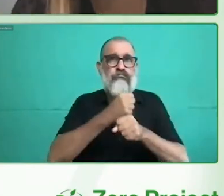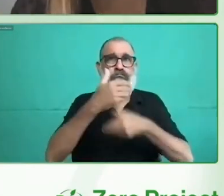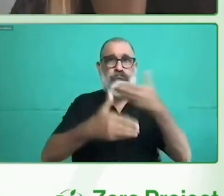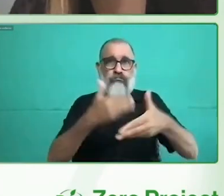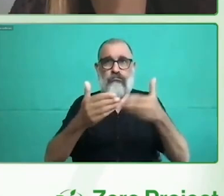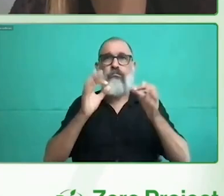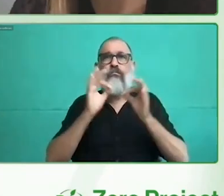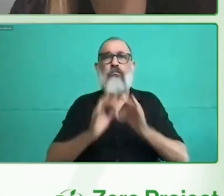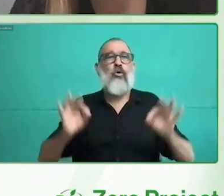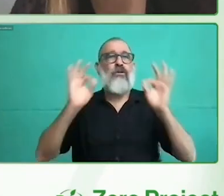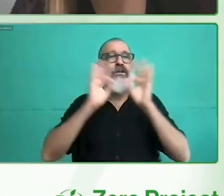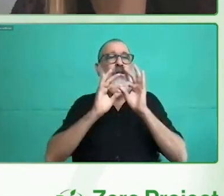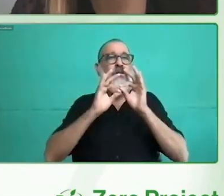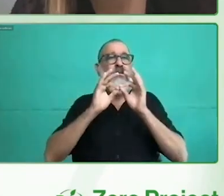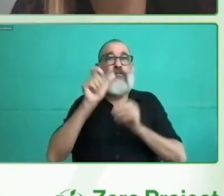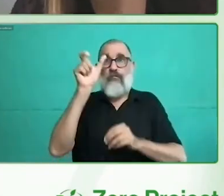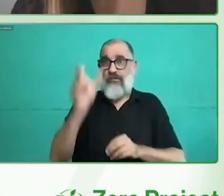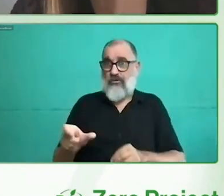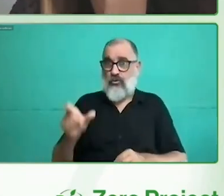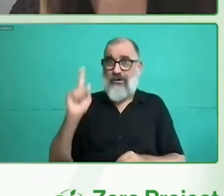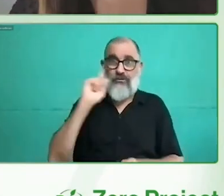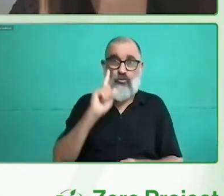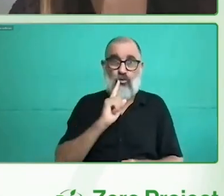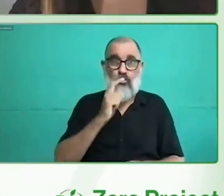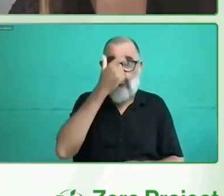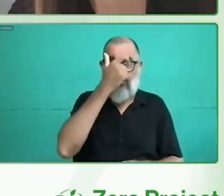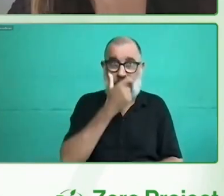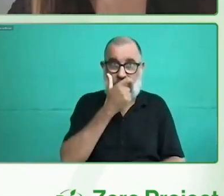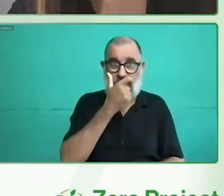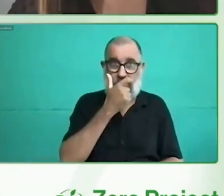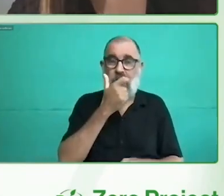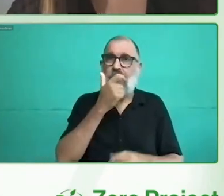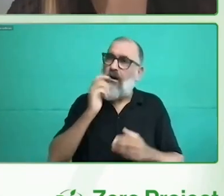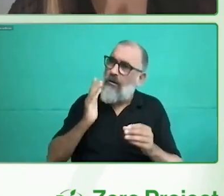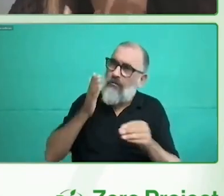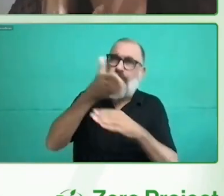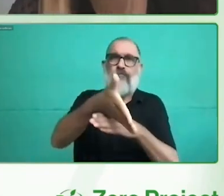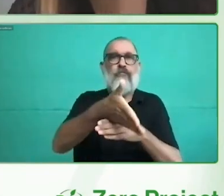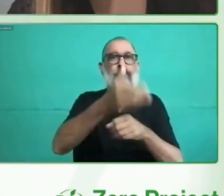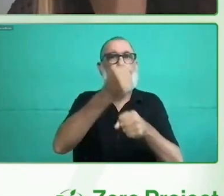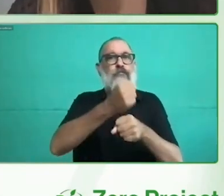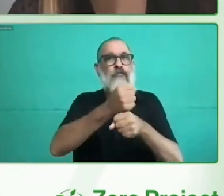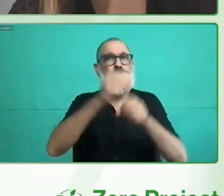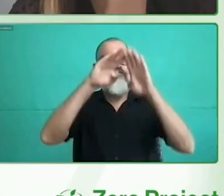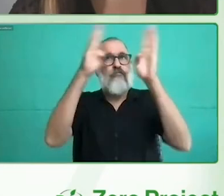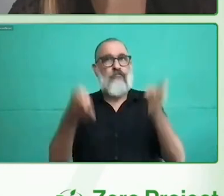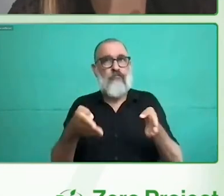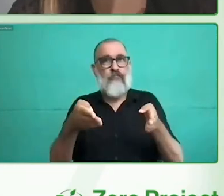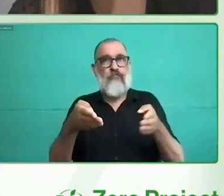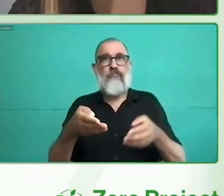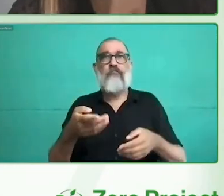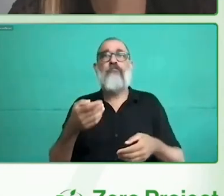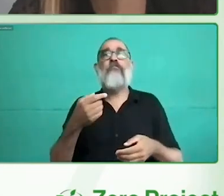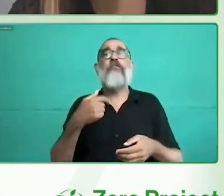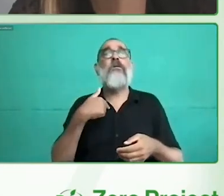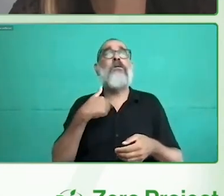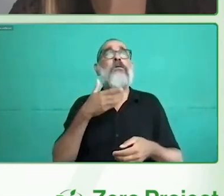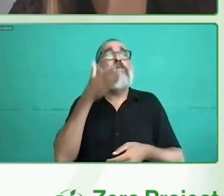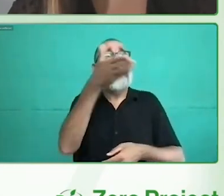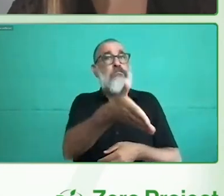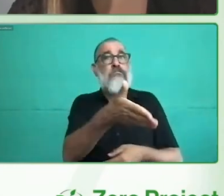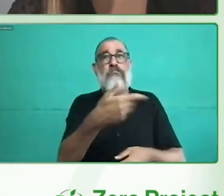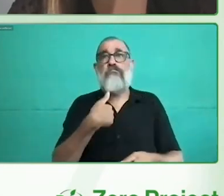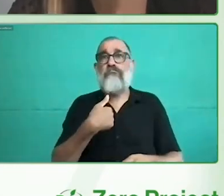mayoría trabajamos con jóvenes que vienen de entornos de aislamiento, desocupación, poca